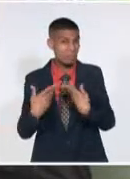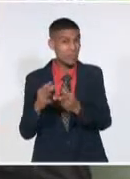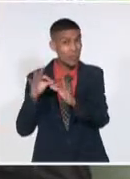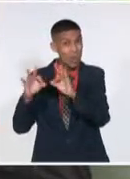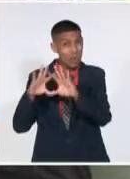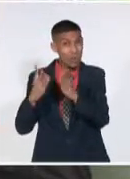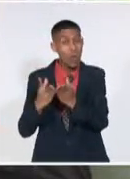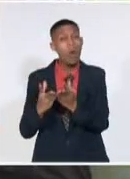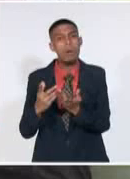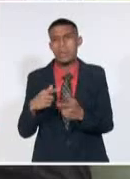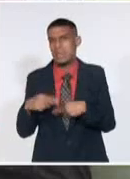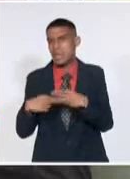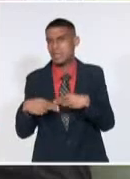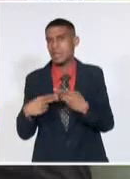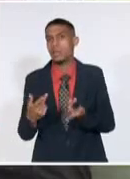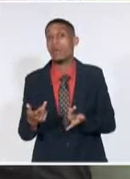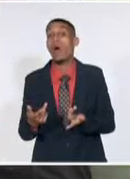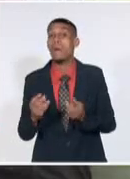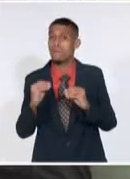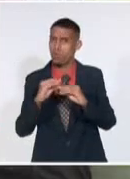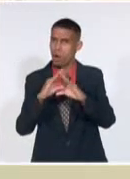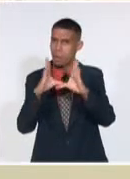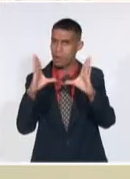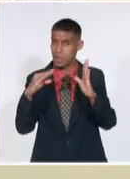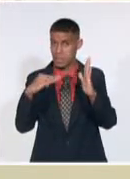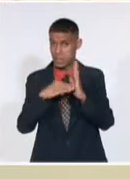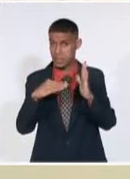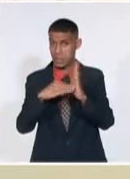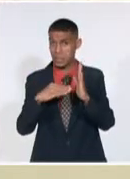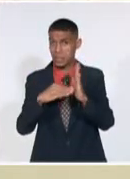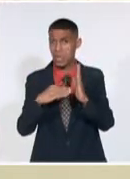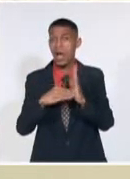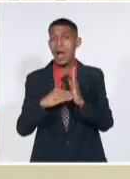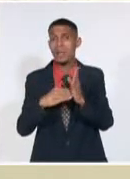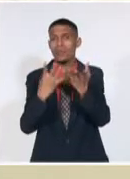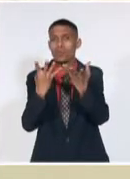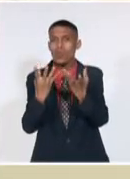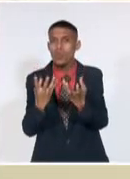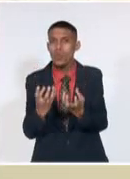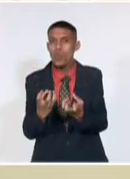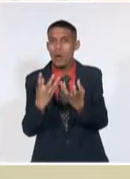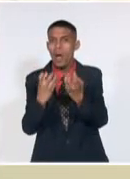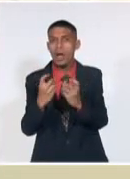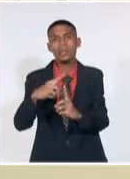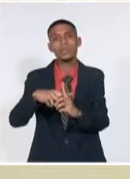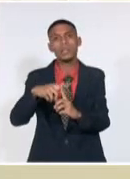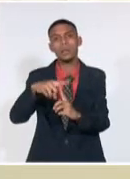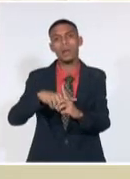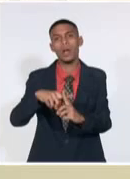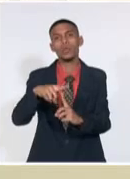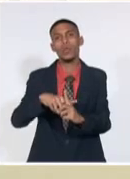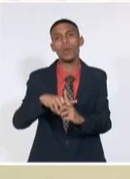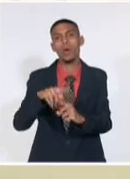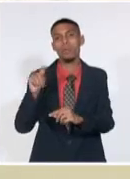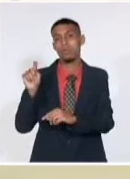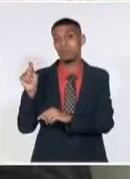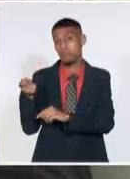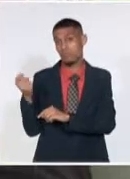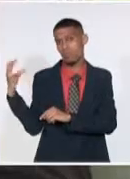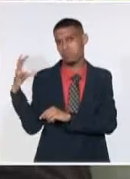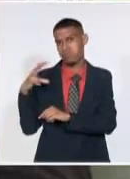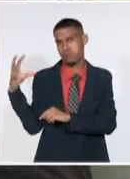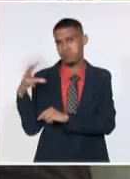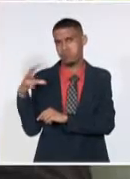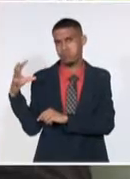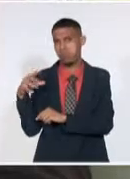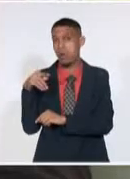controla diariamente, por la mañana y por la tarde, el control de la humedad y la temperatura. Además, todo está conservado en un local